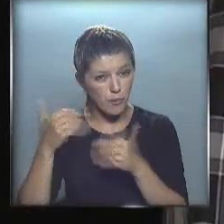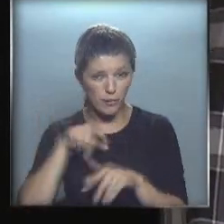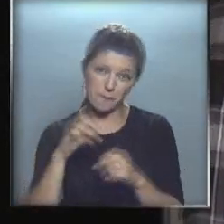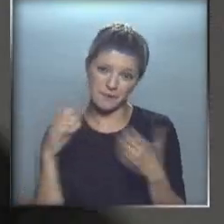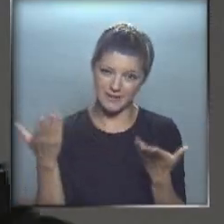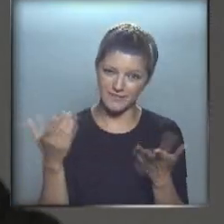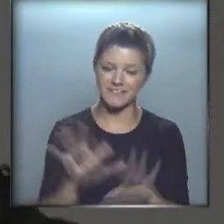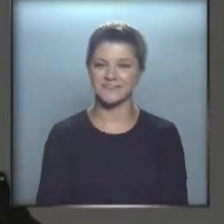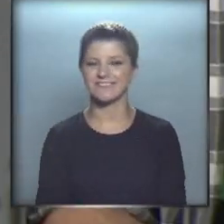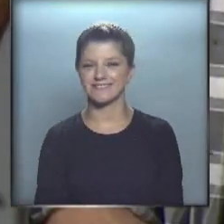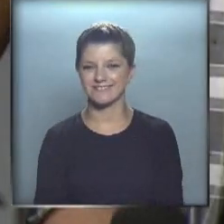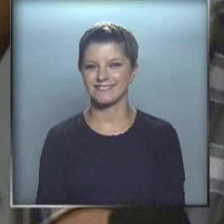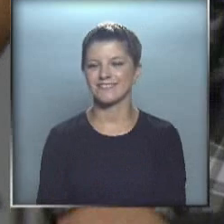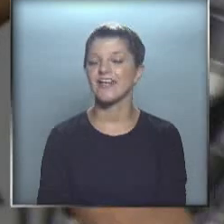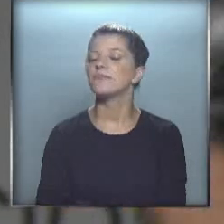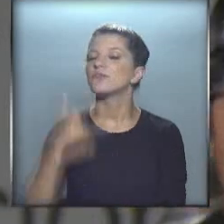Bayano.